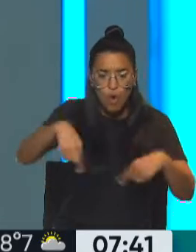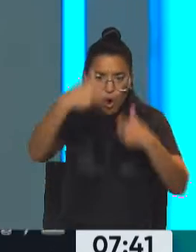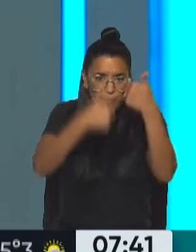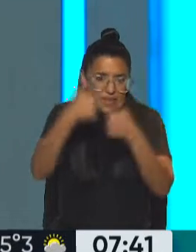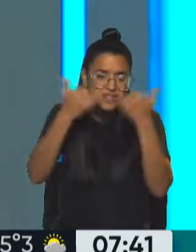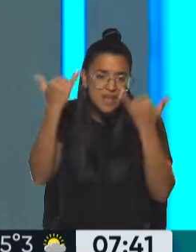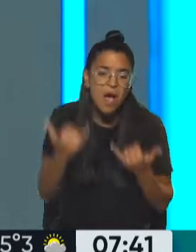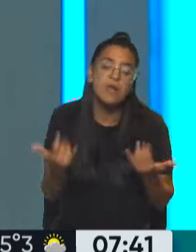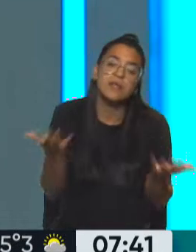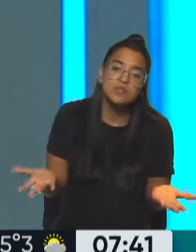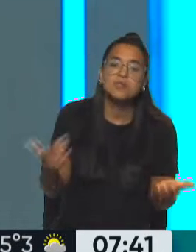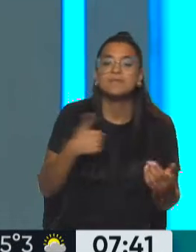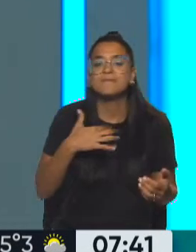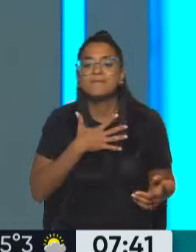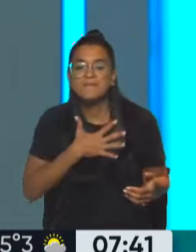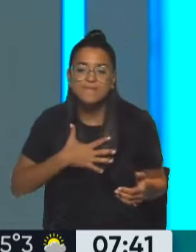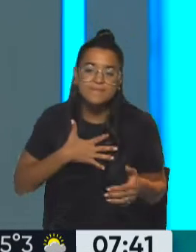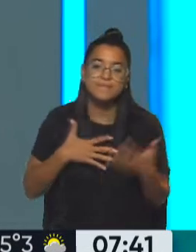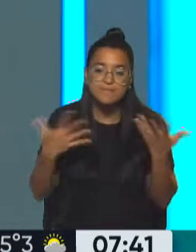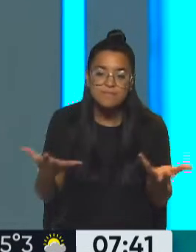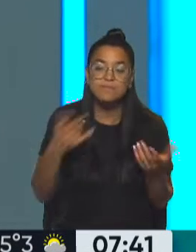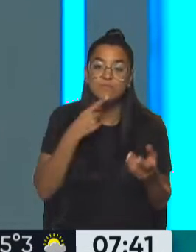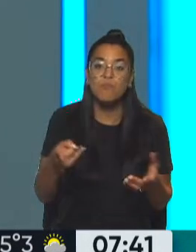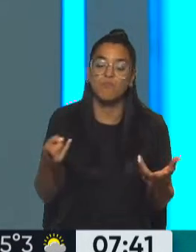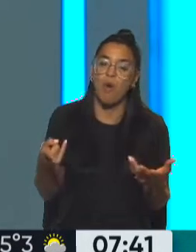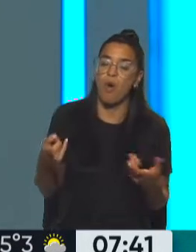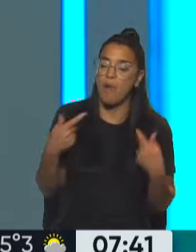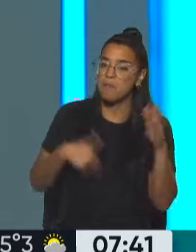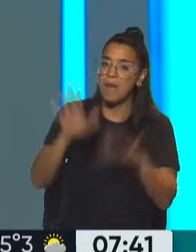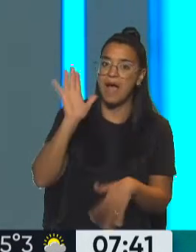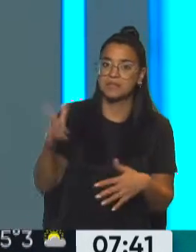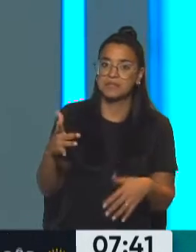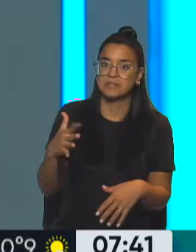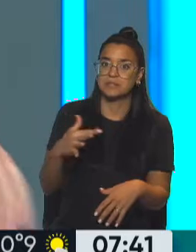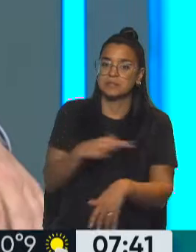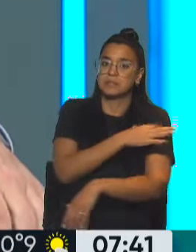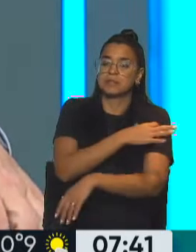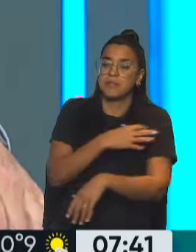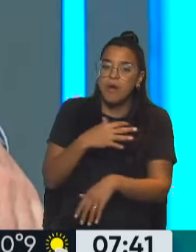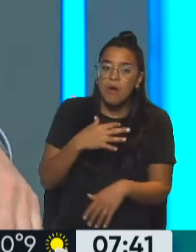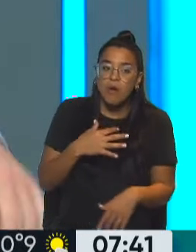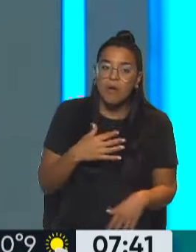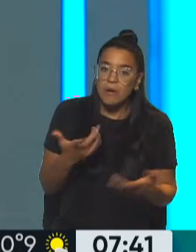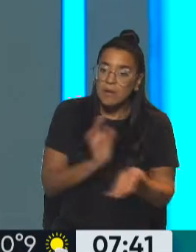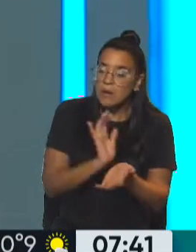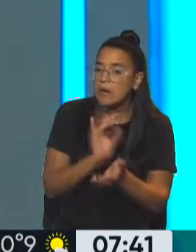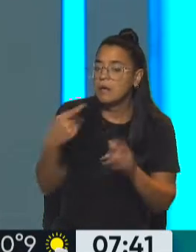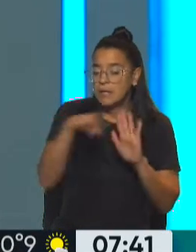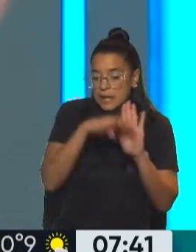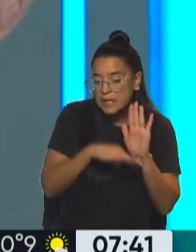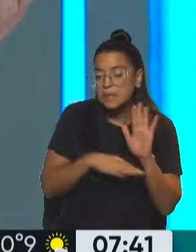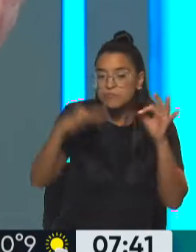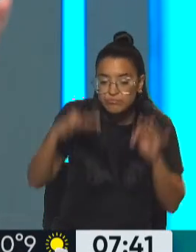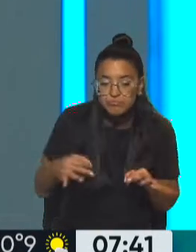competencia, con lo cual me da la sensación de que se agrandan las presiones para los futbolistas al tener que rendir y todavía no ser parte de una lista definitiva, como por